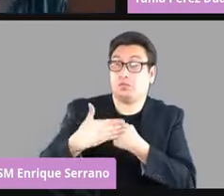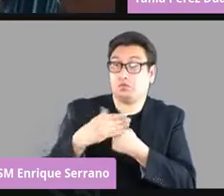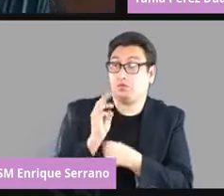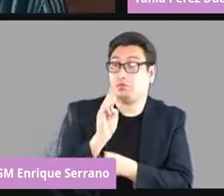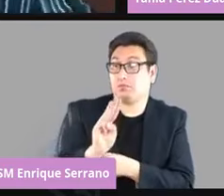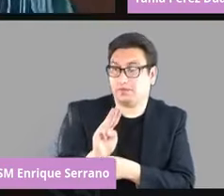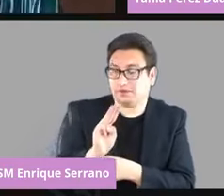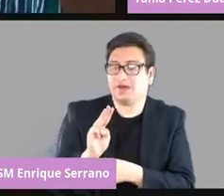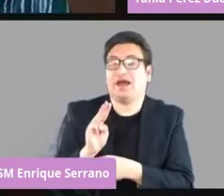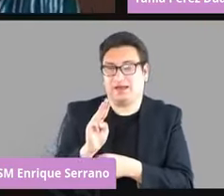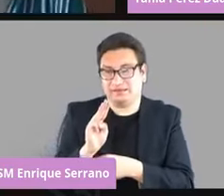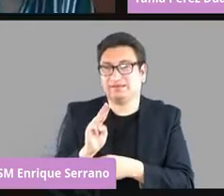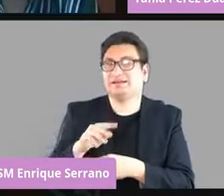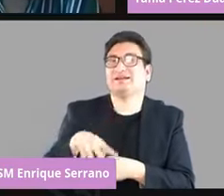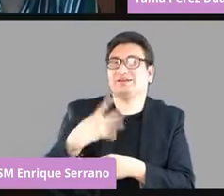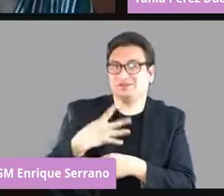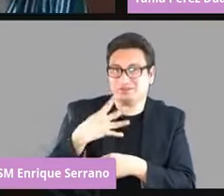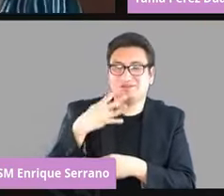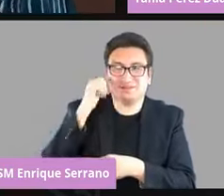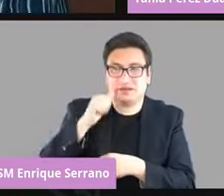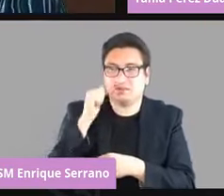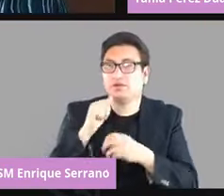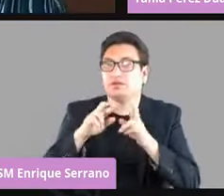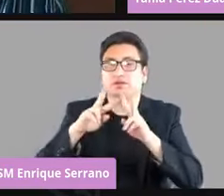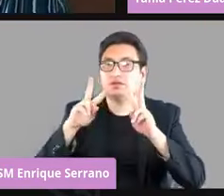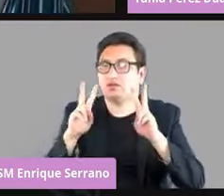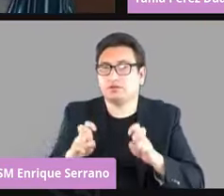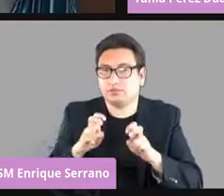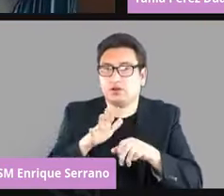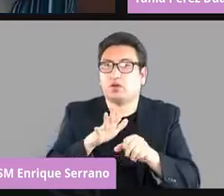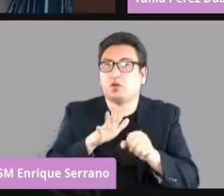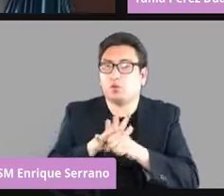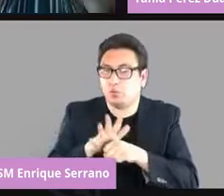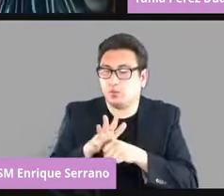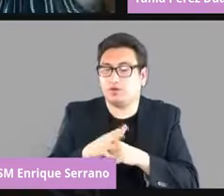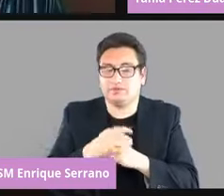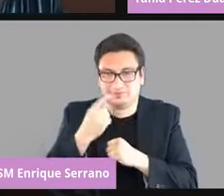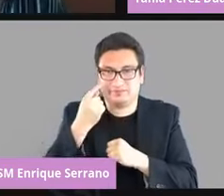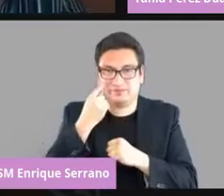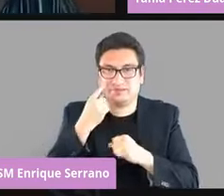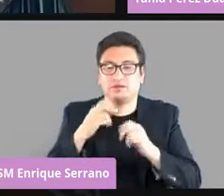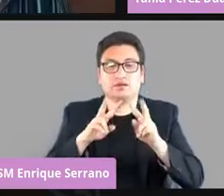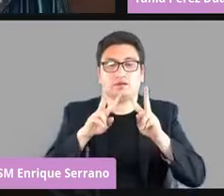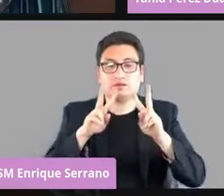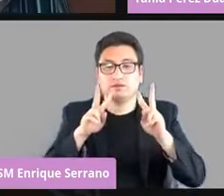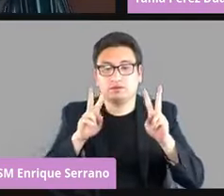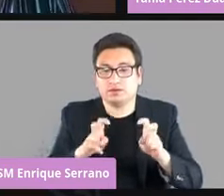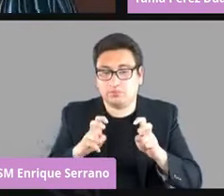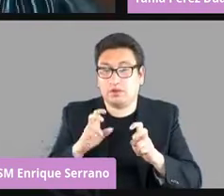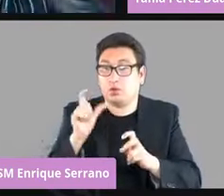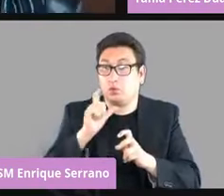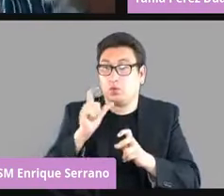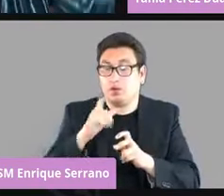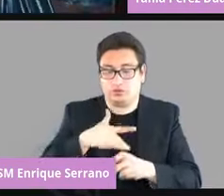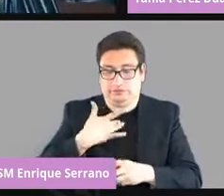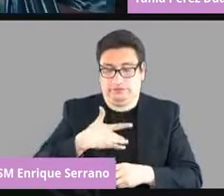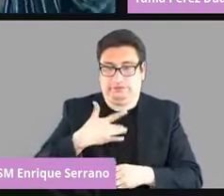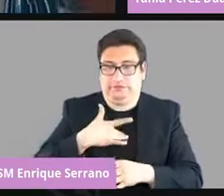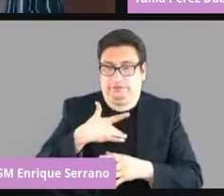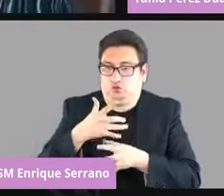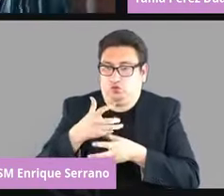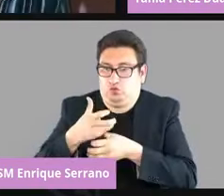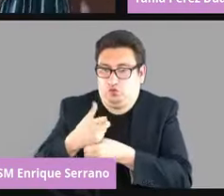14 de abril hablaremos de las funciones que cumple el vínculo, fíjate qué interesante, el vínculo del apego, doctora, que por ahí